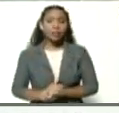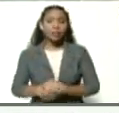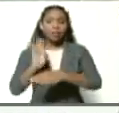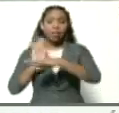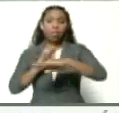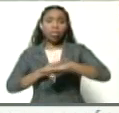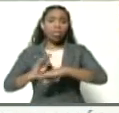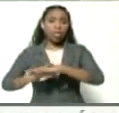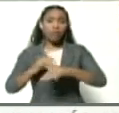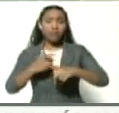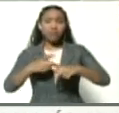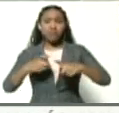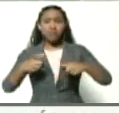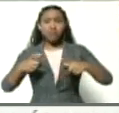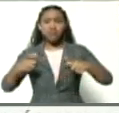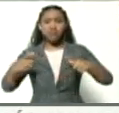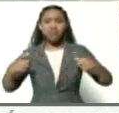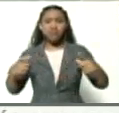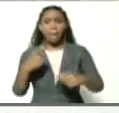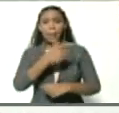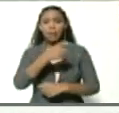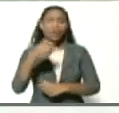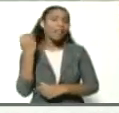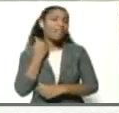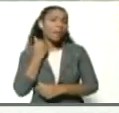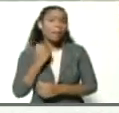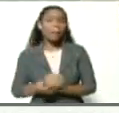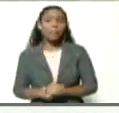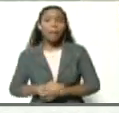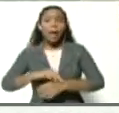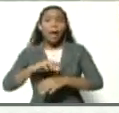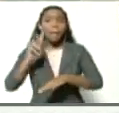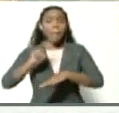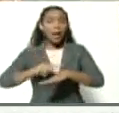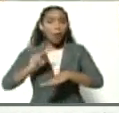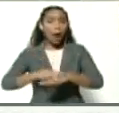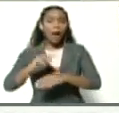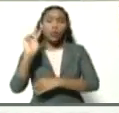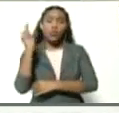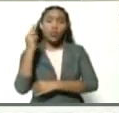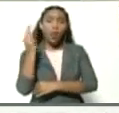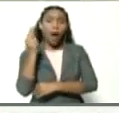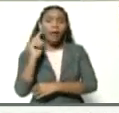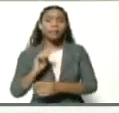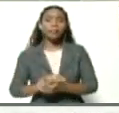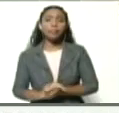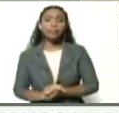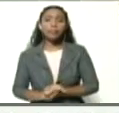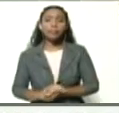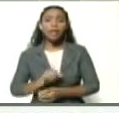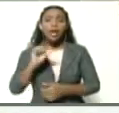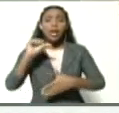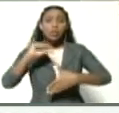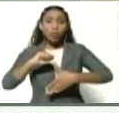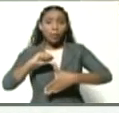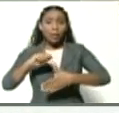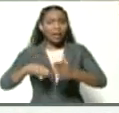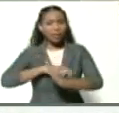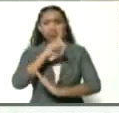y crecimiento exponencial de los casos. En Paraguay, en Uruguay, en Sudamérica en